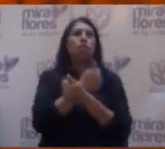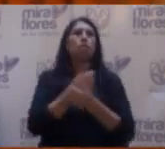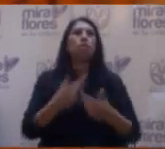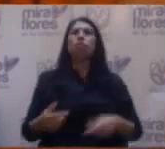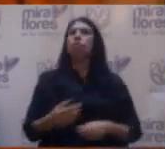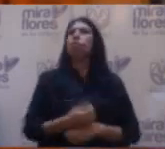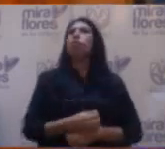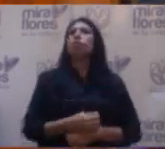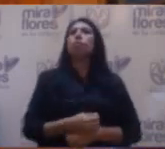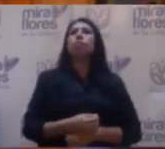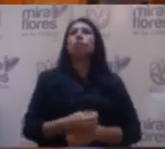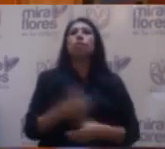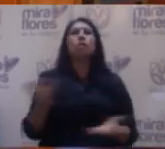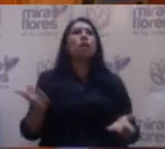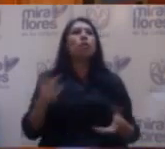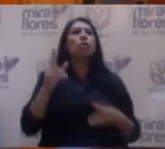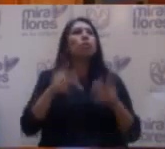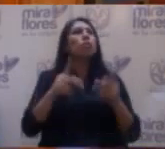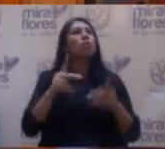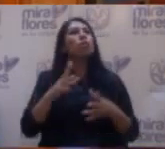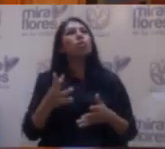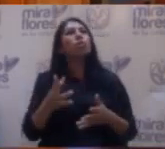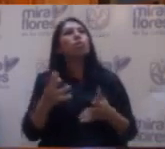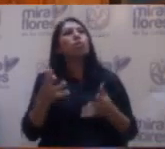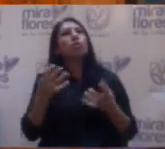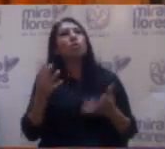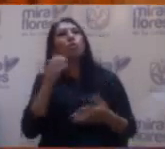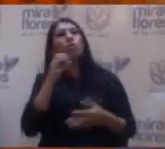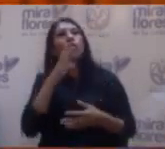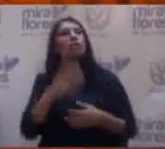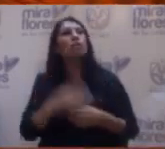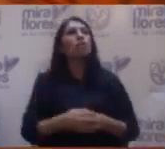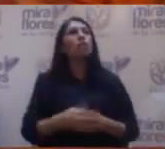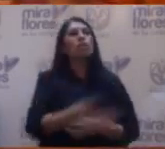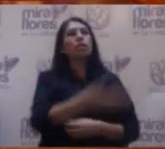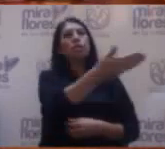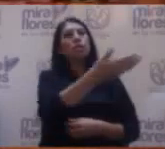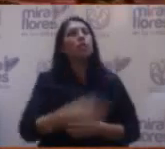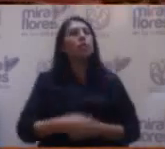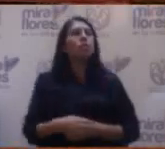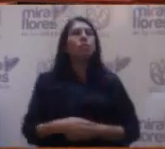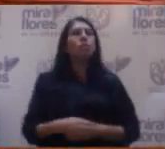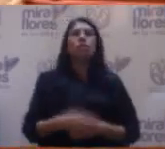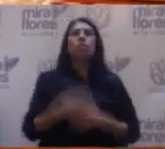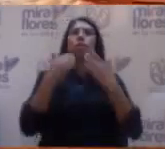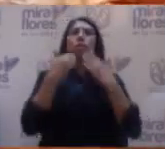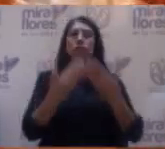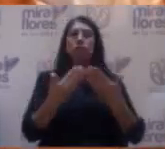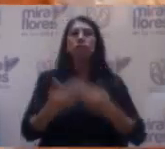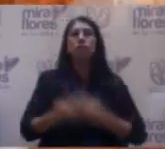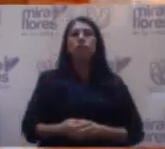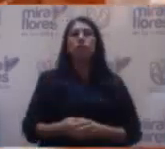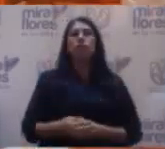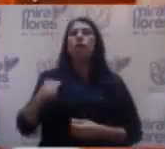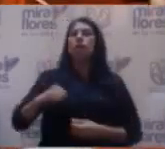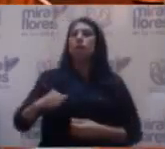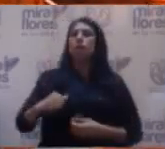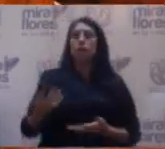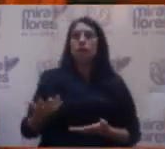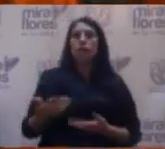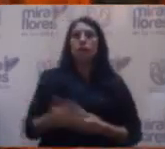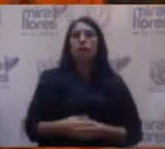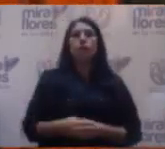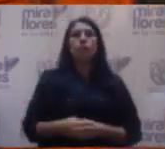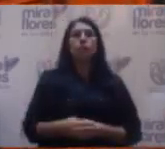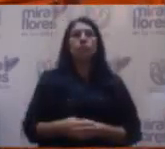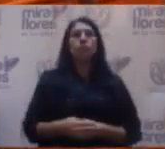consejo que quiera hacer algún tipo de manifestación. Señor Sousa Locio tiene el uso de la palabra. Gracias. Señor alcalde,